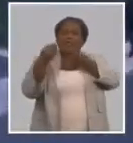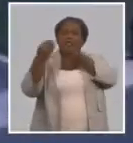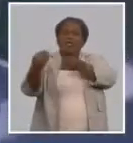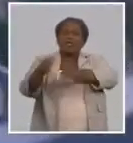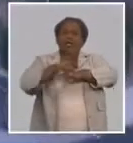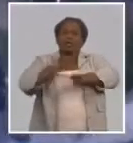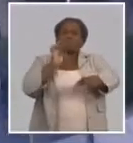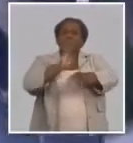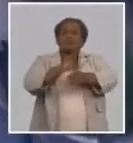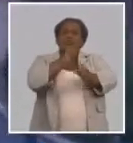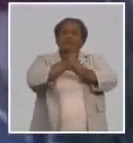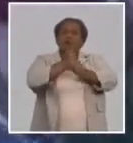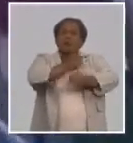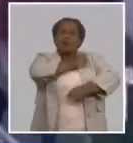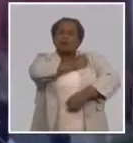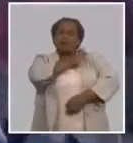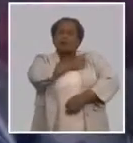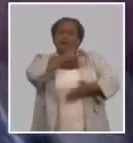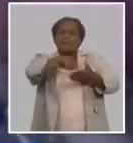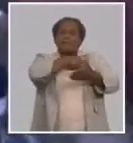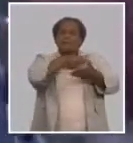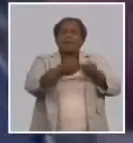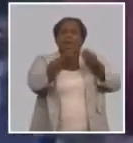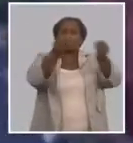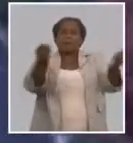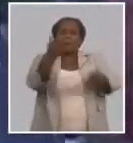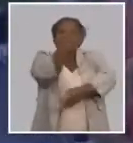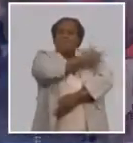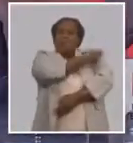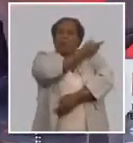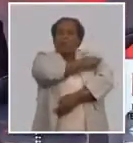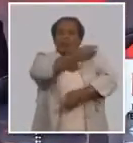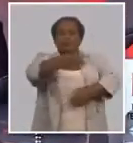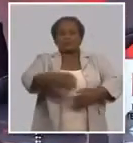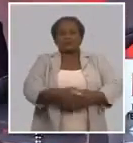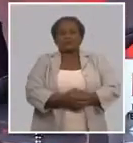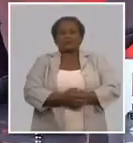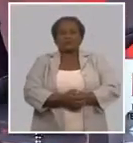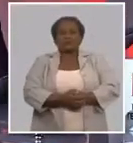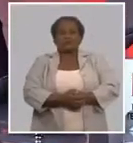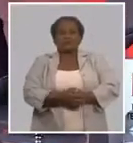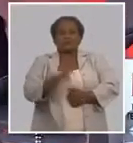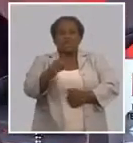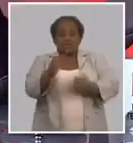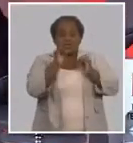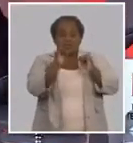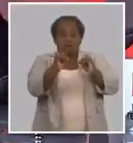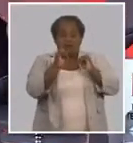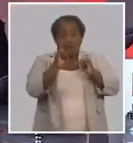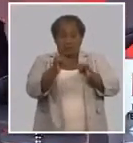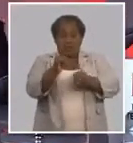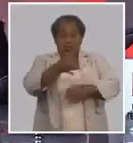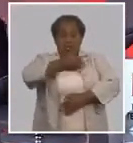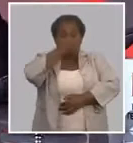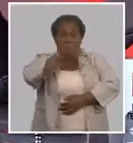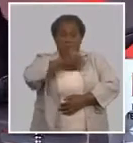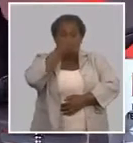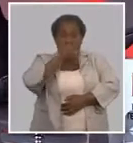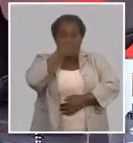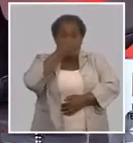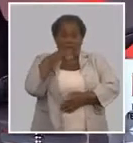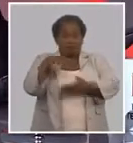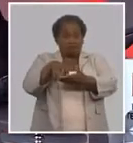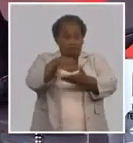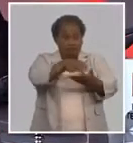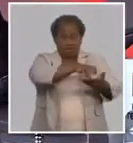empezar a trabajar ya en un plan para distribuir la vacuna bueno las informaciones están señalando que los centros